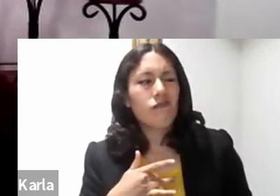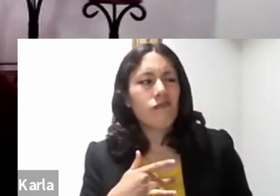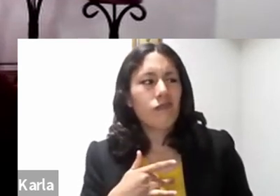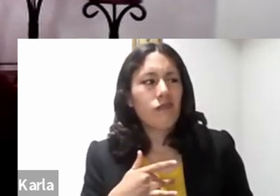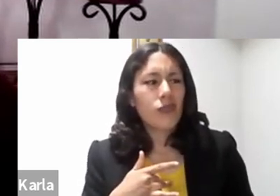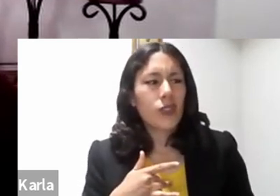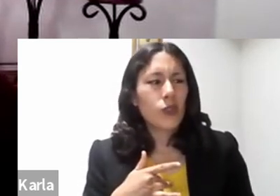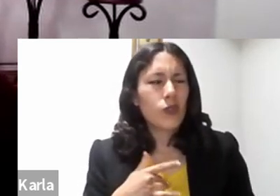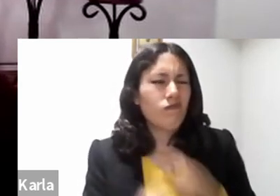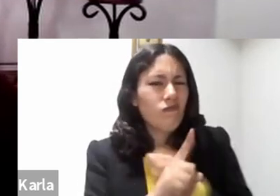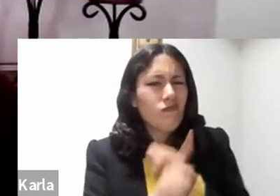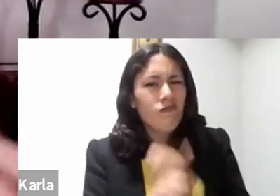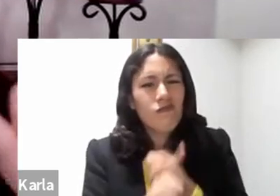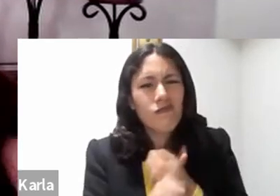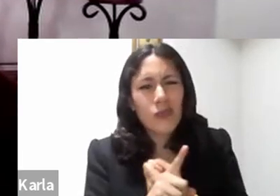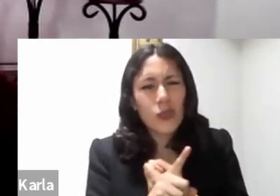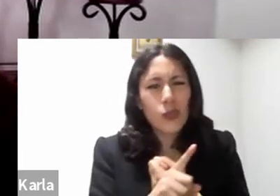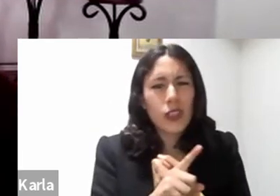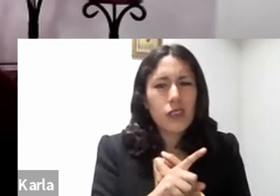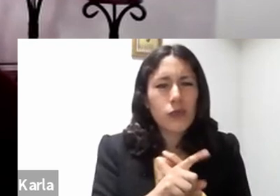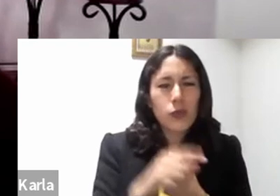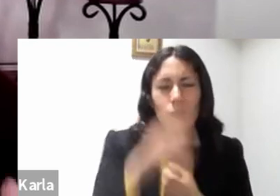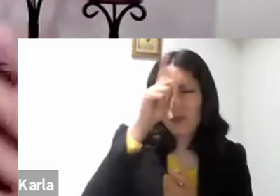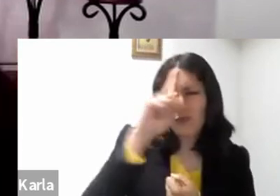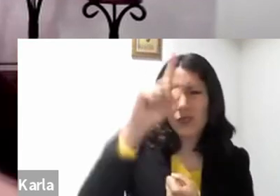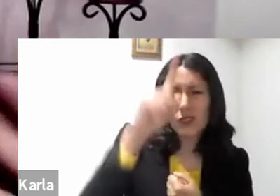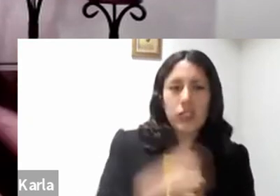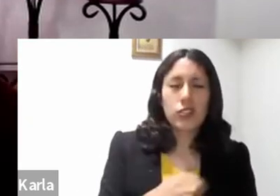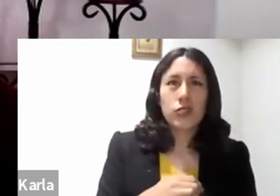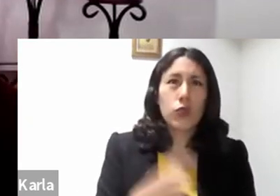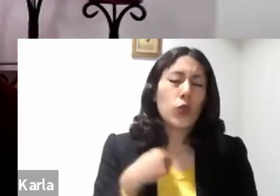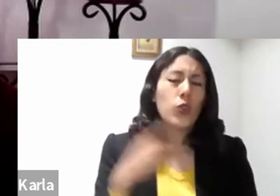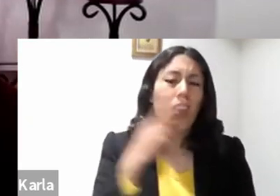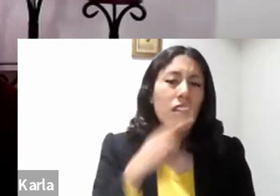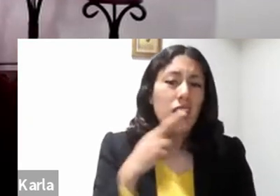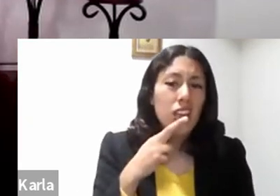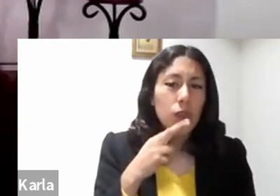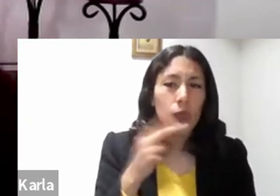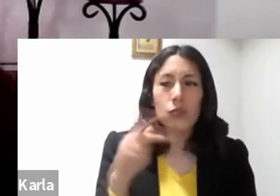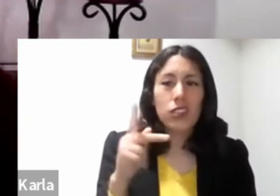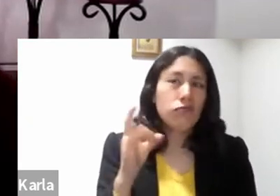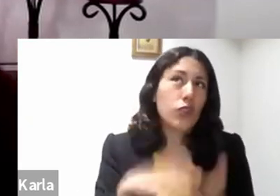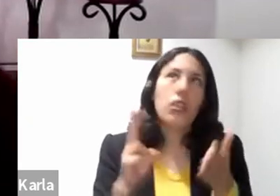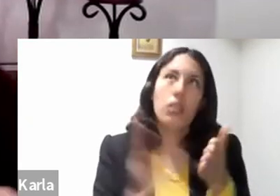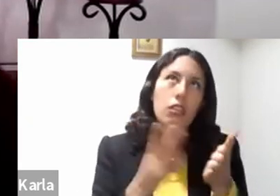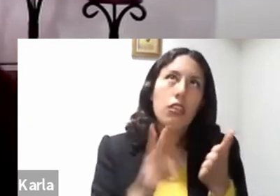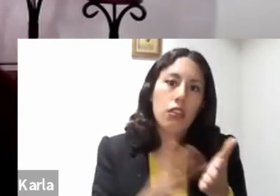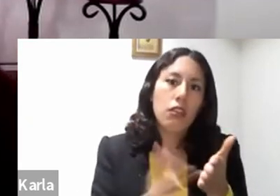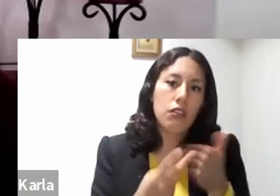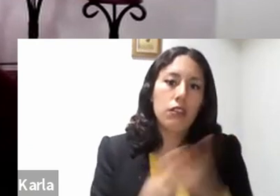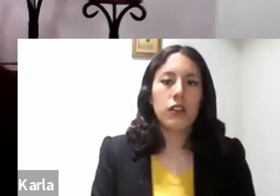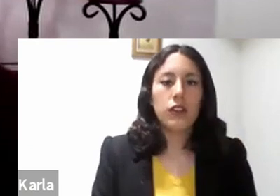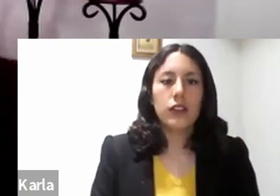siento que rezo a lo mejor el padre nuestro rosario y nada más estoy repitiendo cosas y como que ha dejado